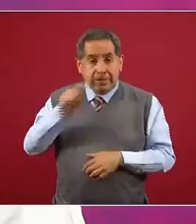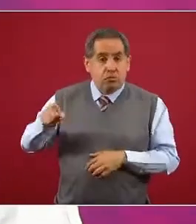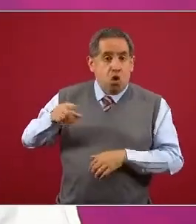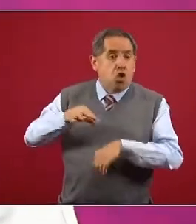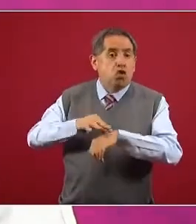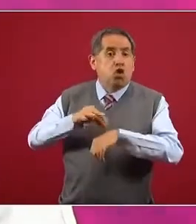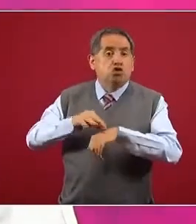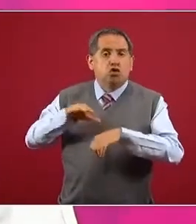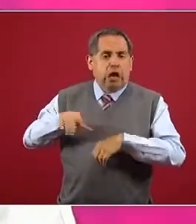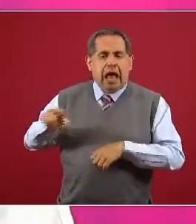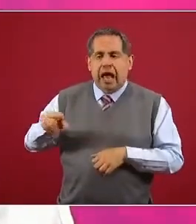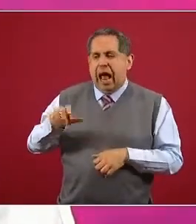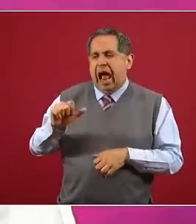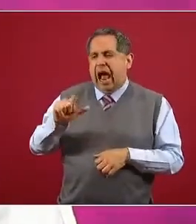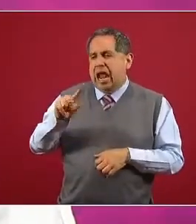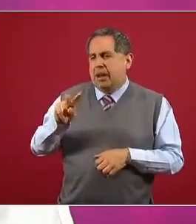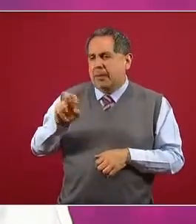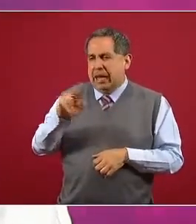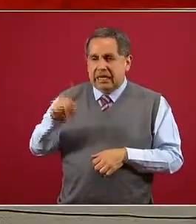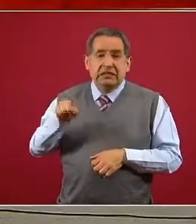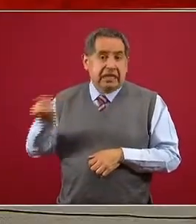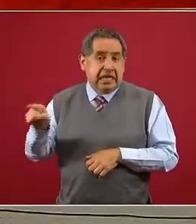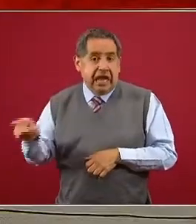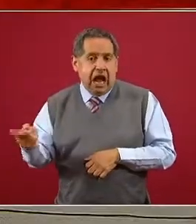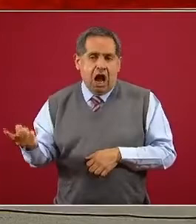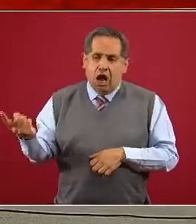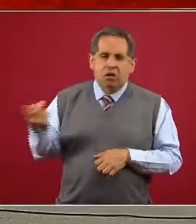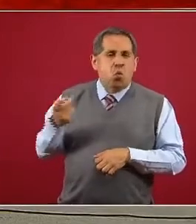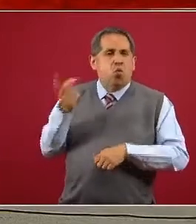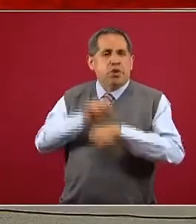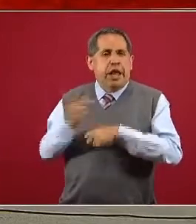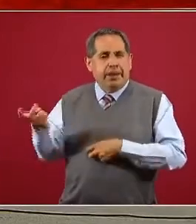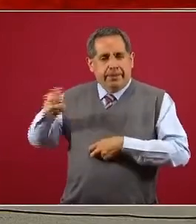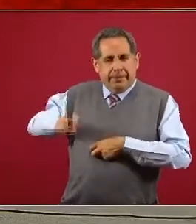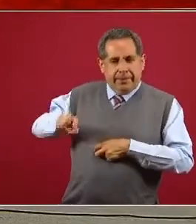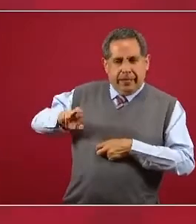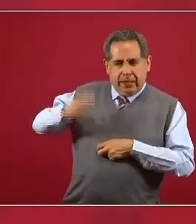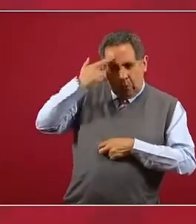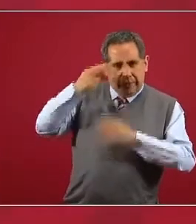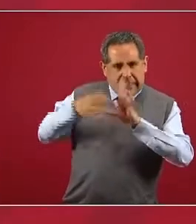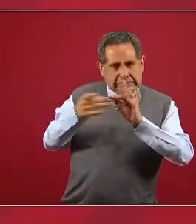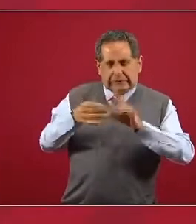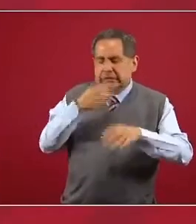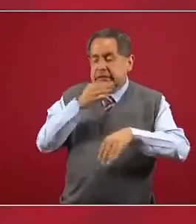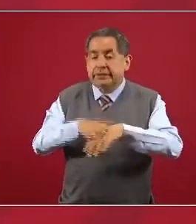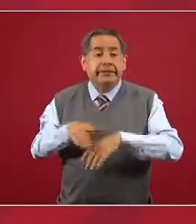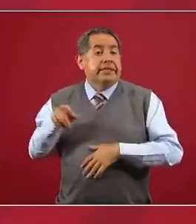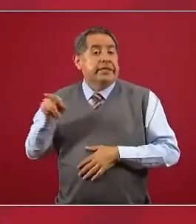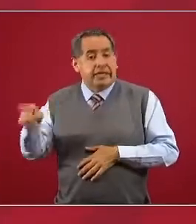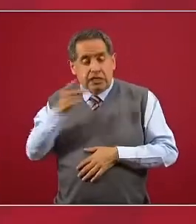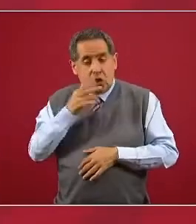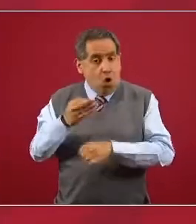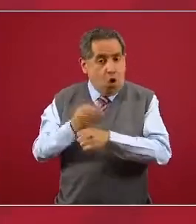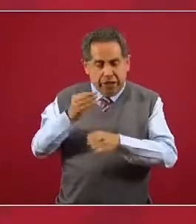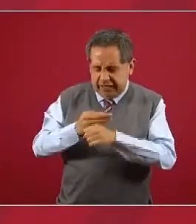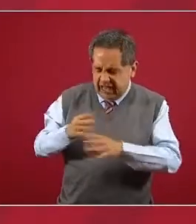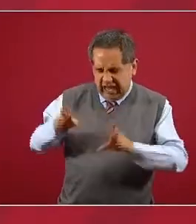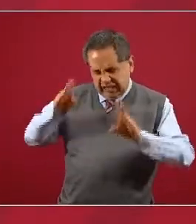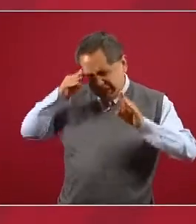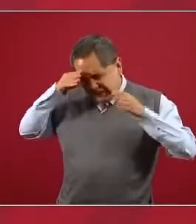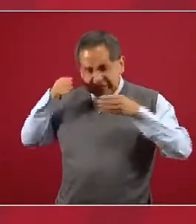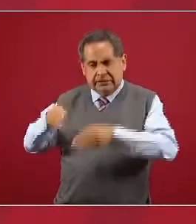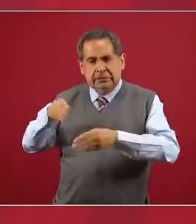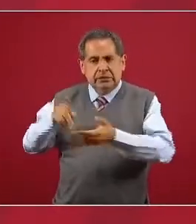Builla explicó aquí en una ocasión que la tuvimos como invitada, el enfoque que se dio